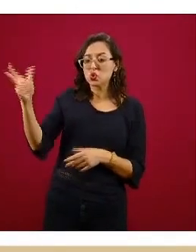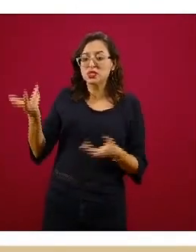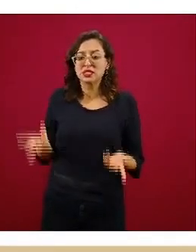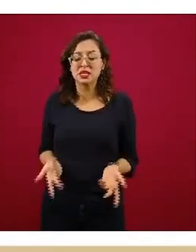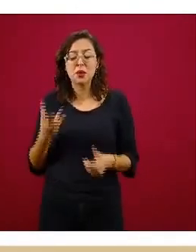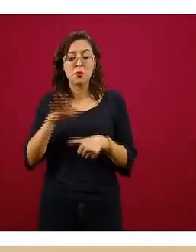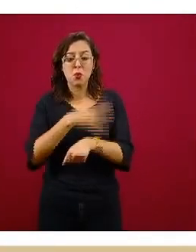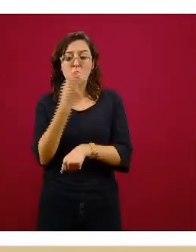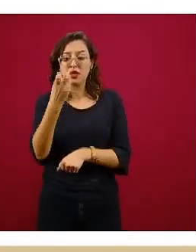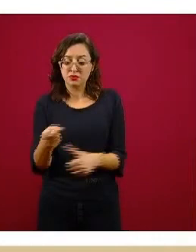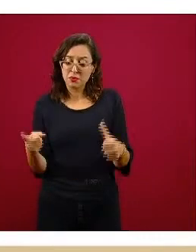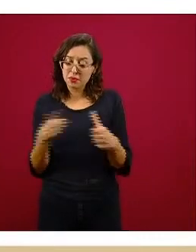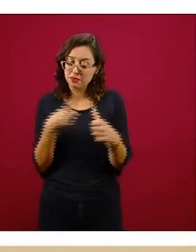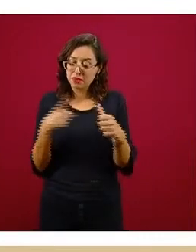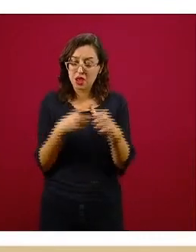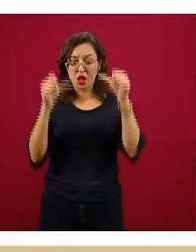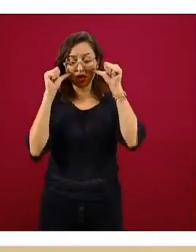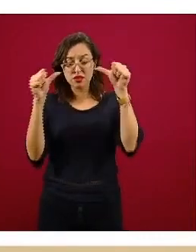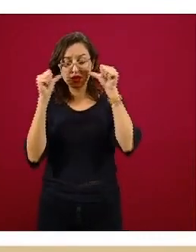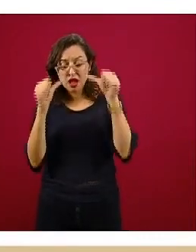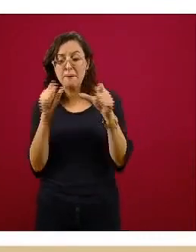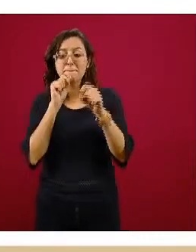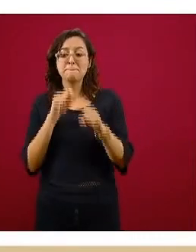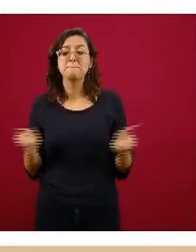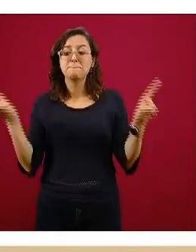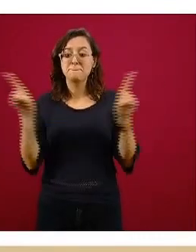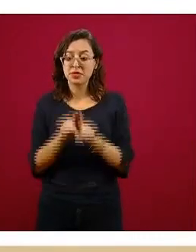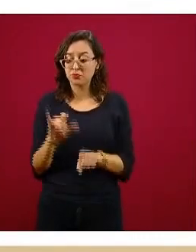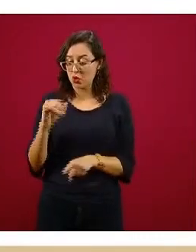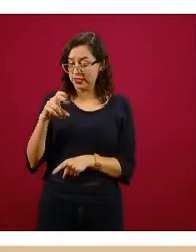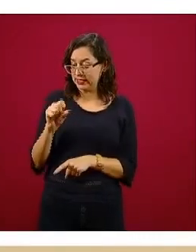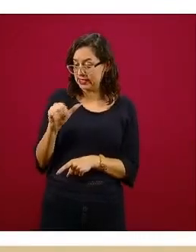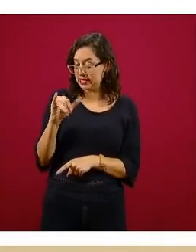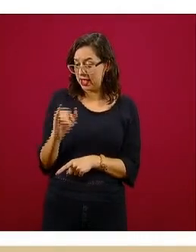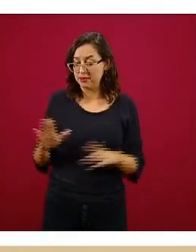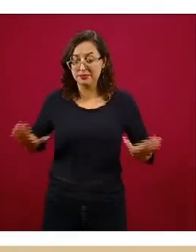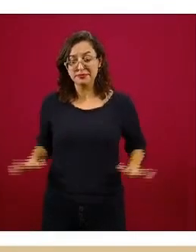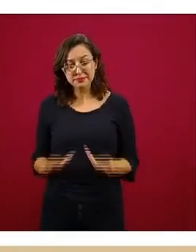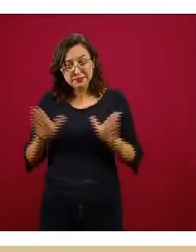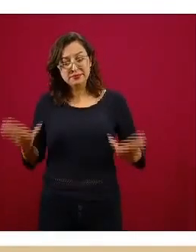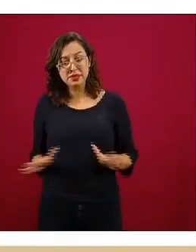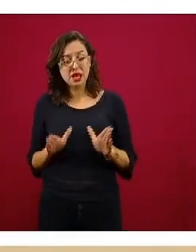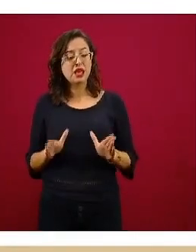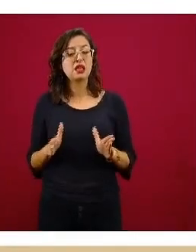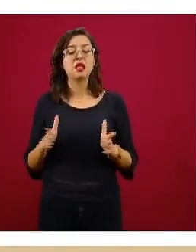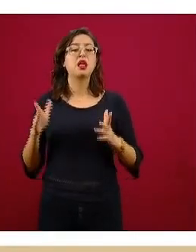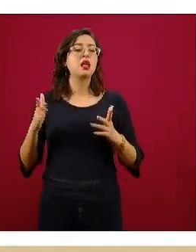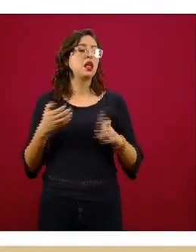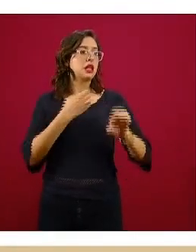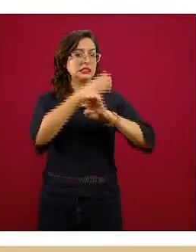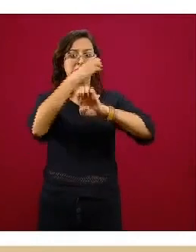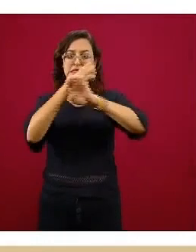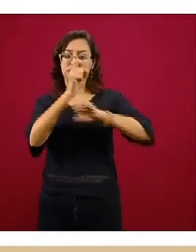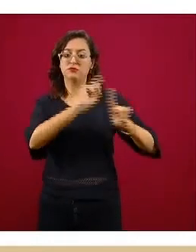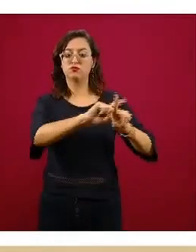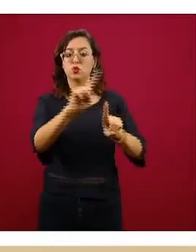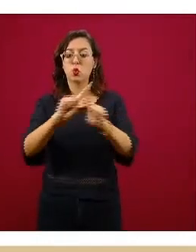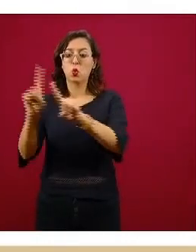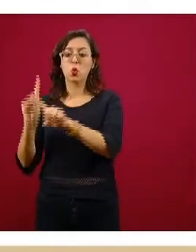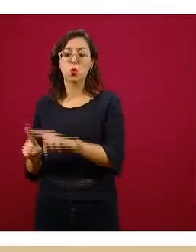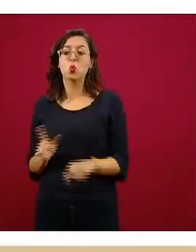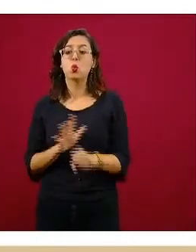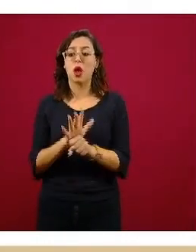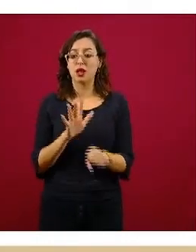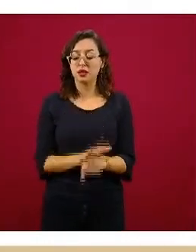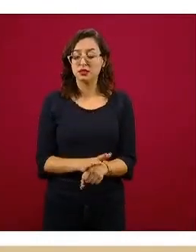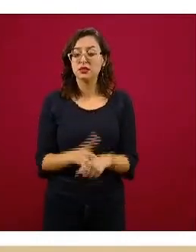reforzamiento de atención primaria en esto, y es el modelo también que el INSABI está impulsando en los diferentes estados, es un modelo que